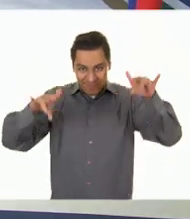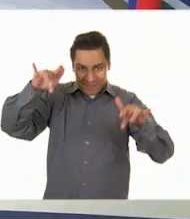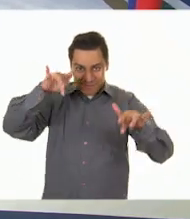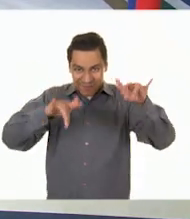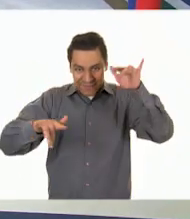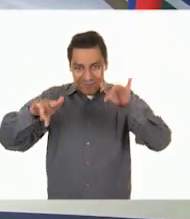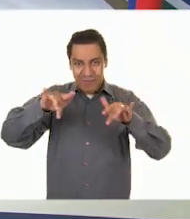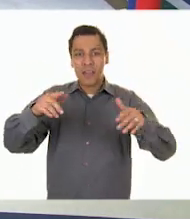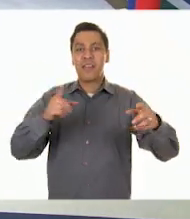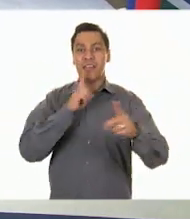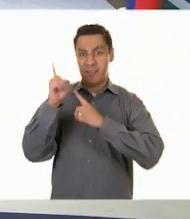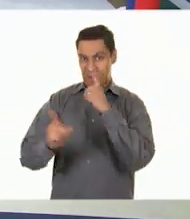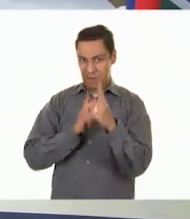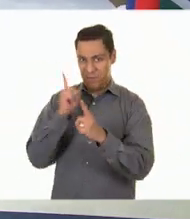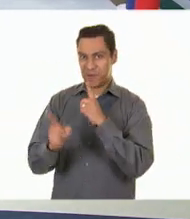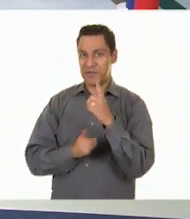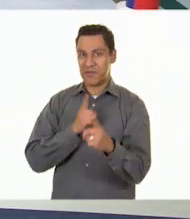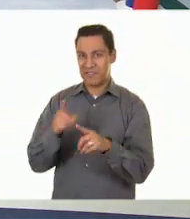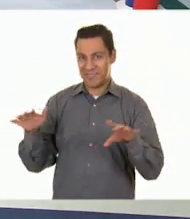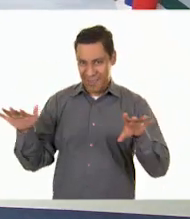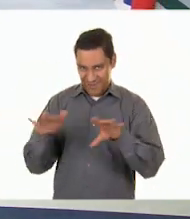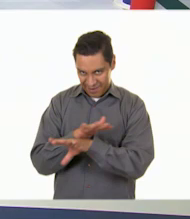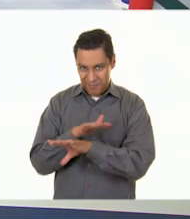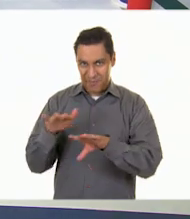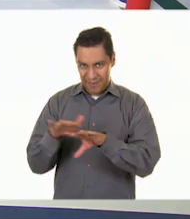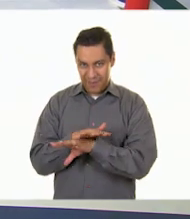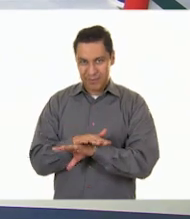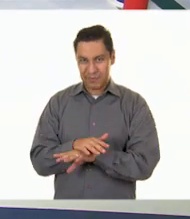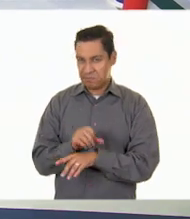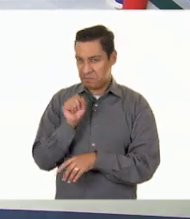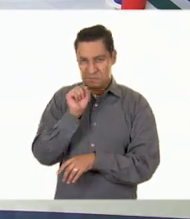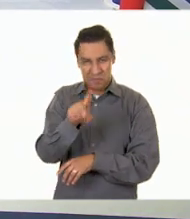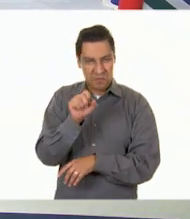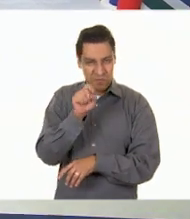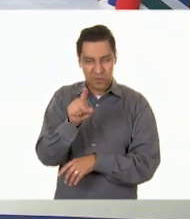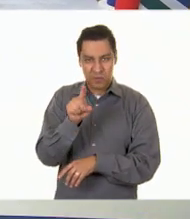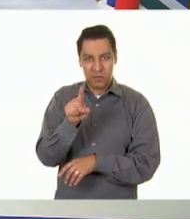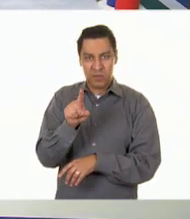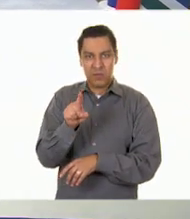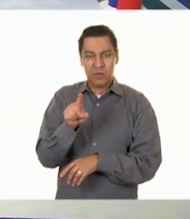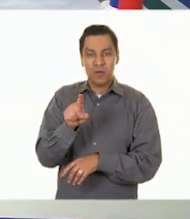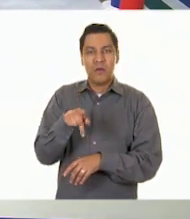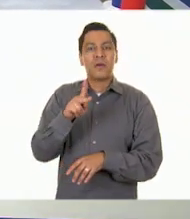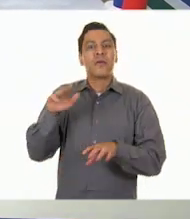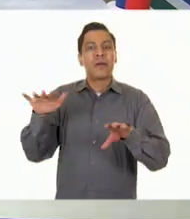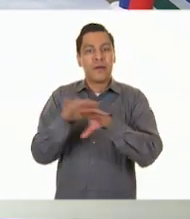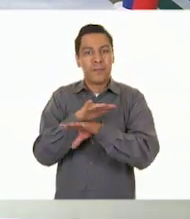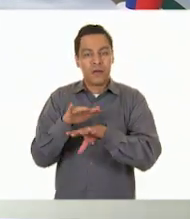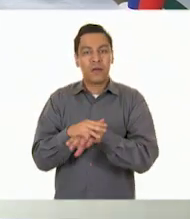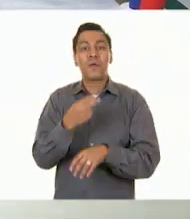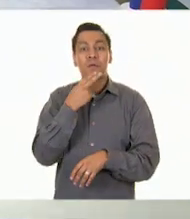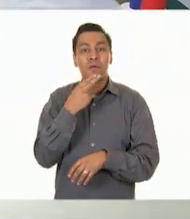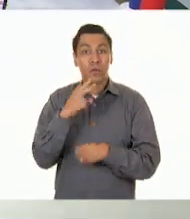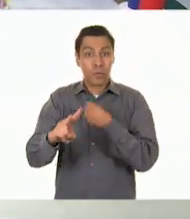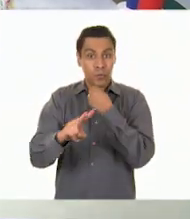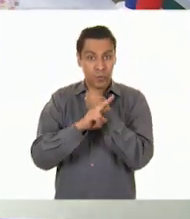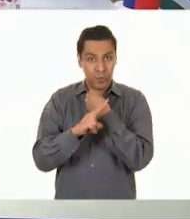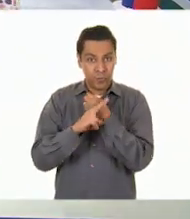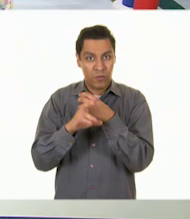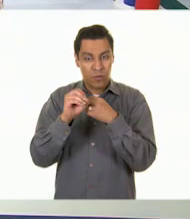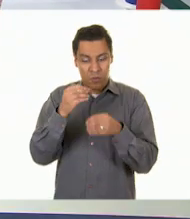ahora vamos a hacer algunas acciones vamos a utilizar las botellas y los vasos vamos a sentar aquí